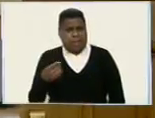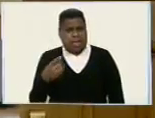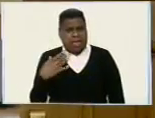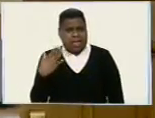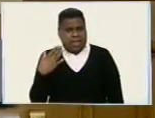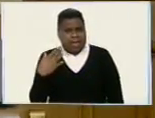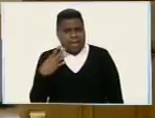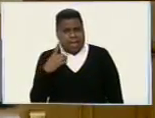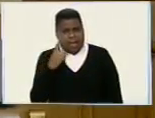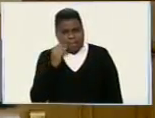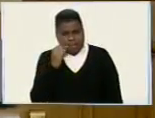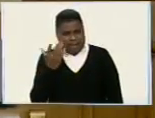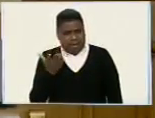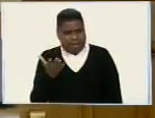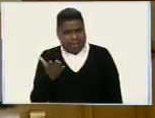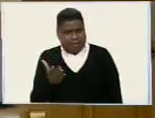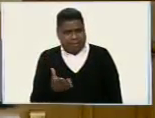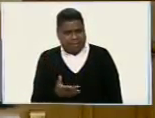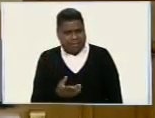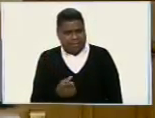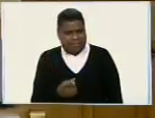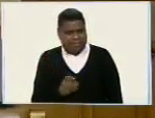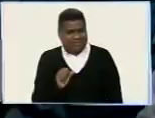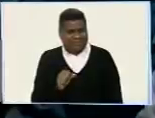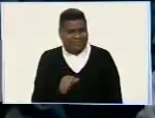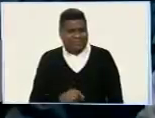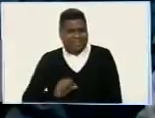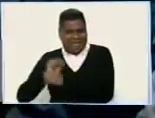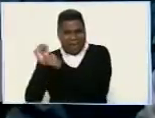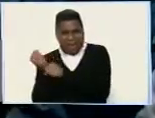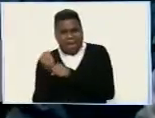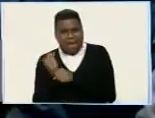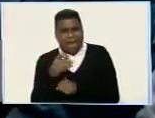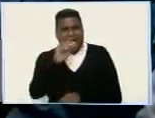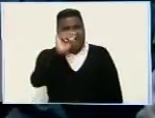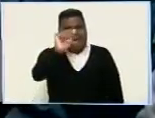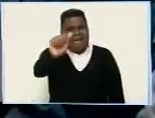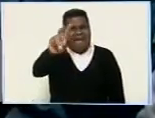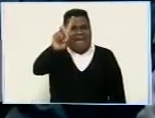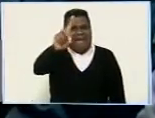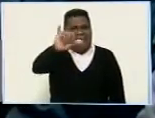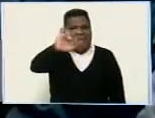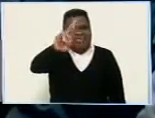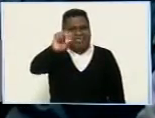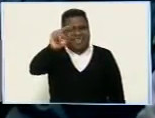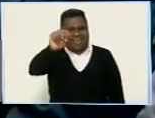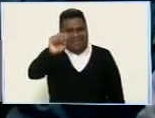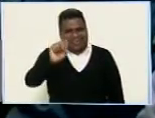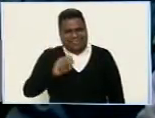así? Ajá, viste que yo no me espero el mazo, ahí está, cuando no voy lo oigo.